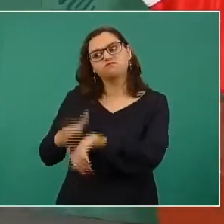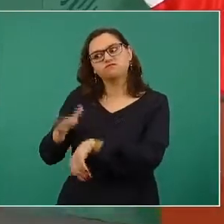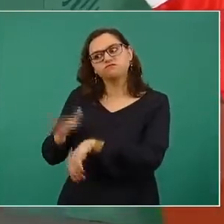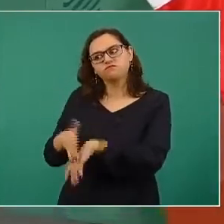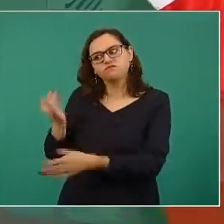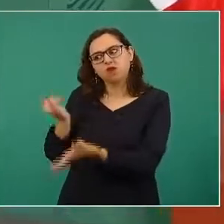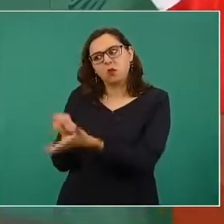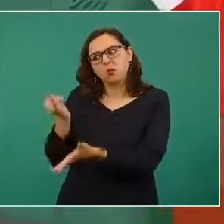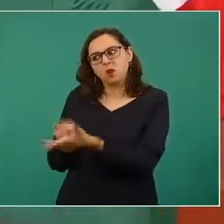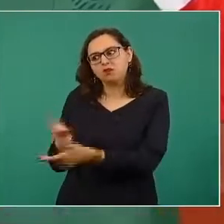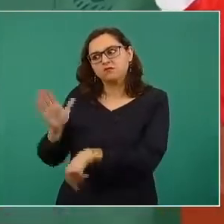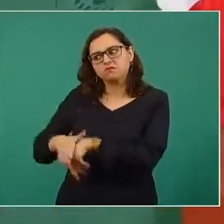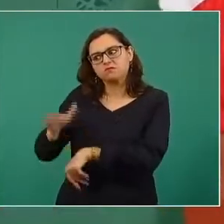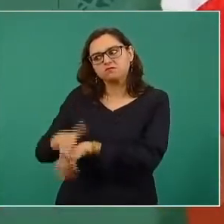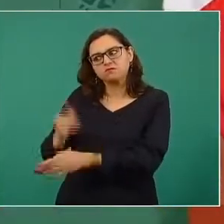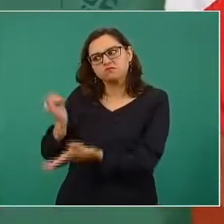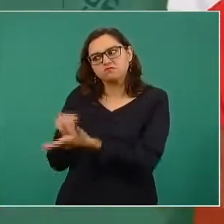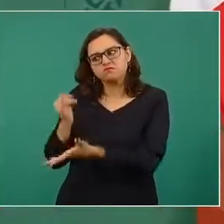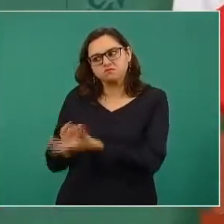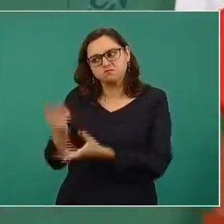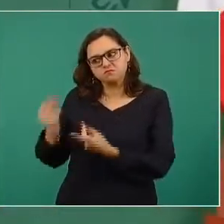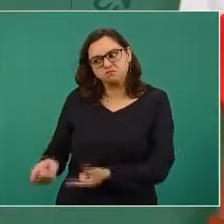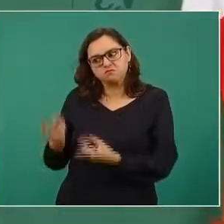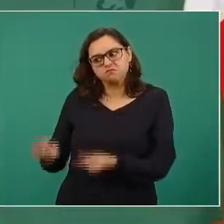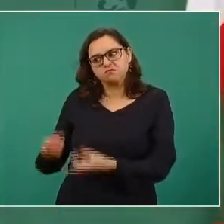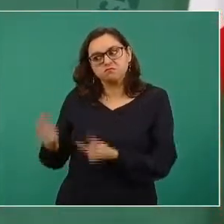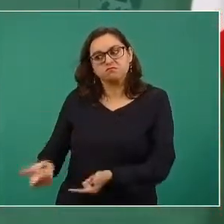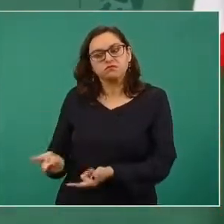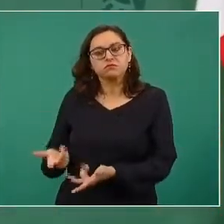a un profesional, ahora